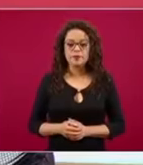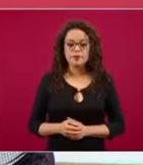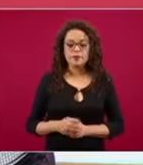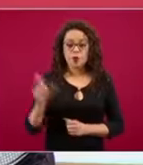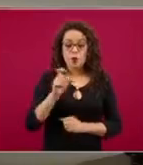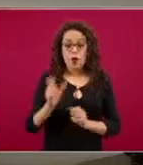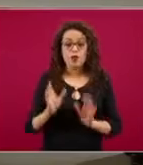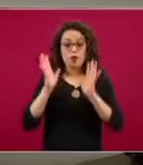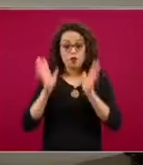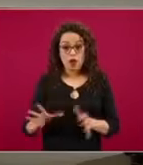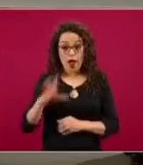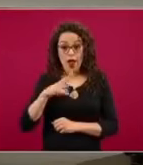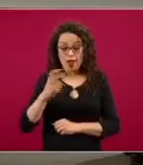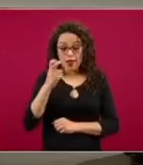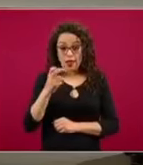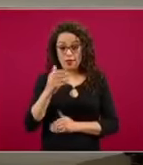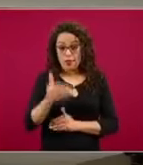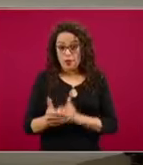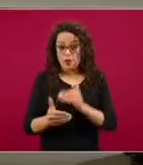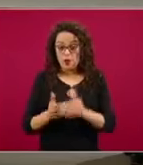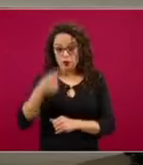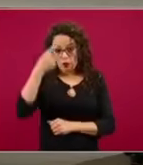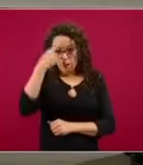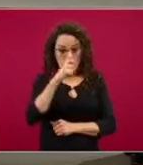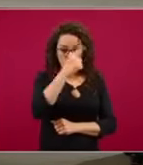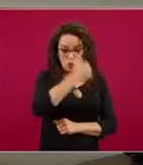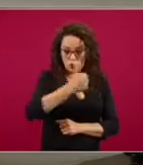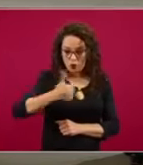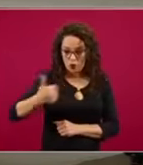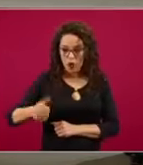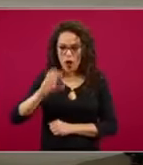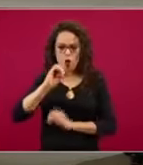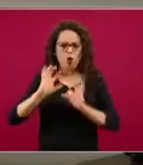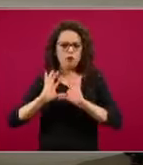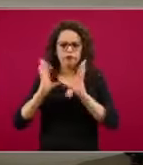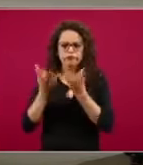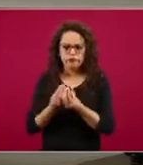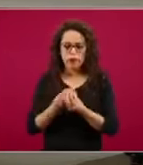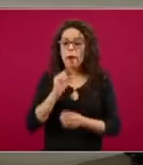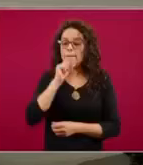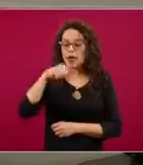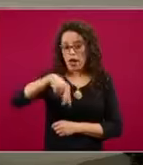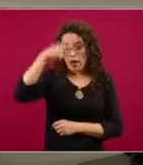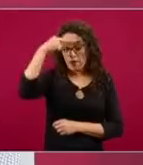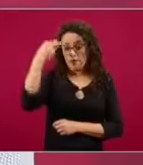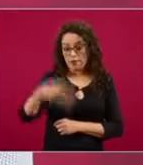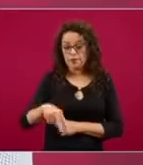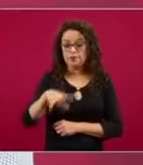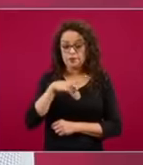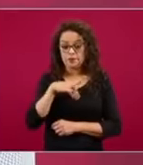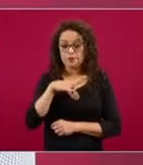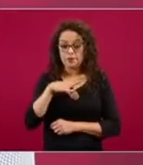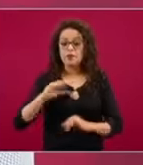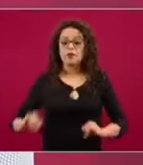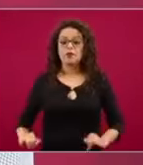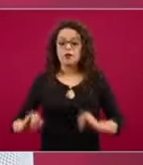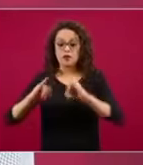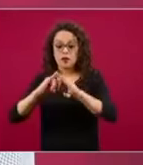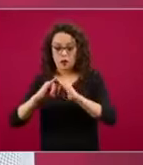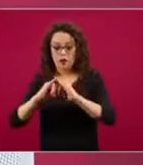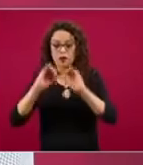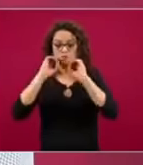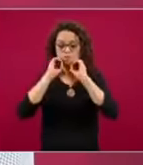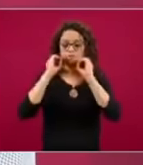en el ámbito, digamos, general o para cada una de ellas, lógicamente en México también tenemos una dependencia, un organismo